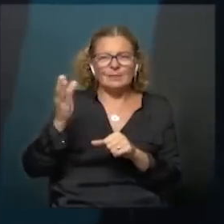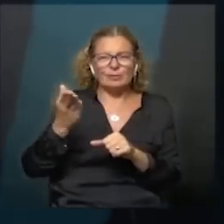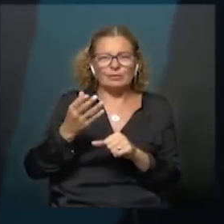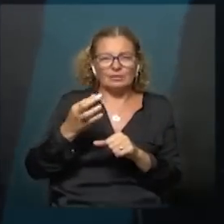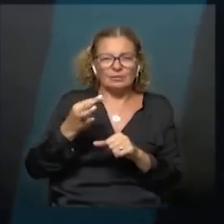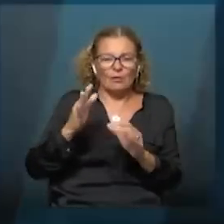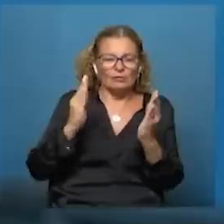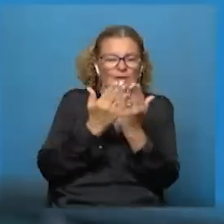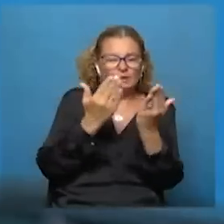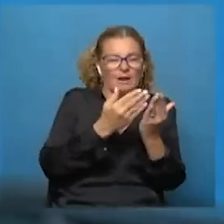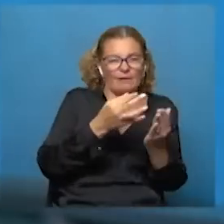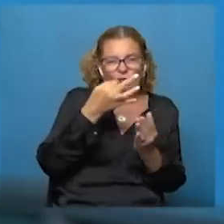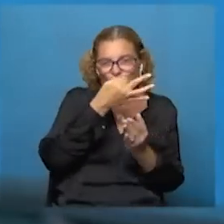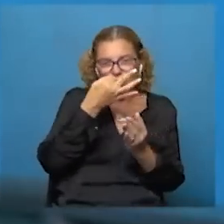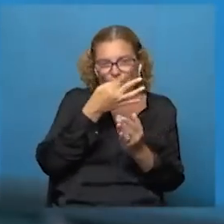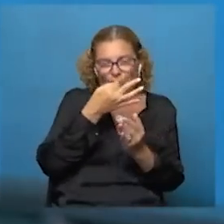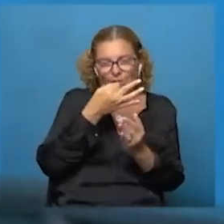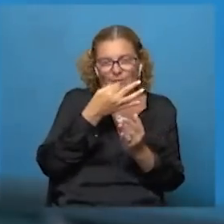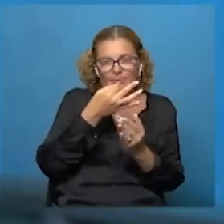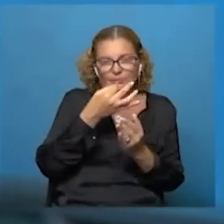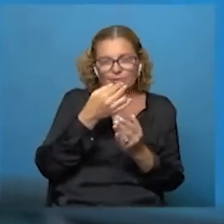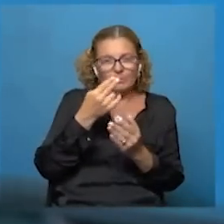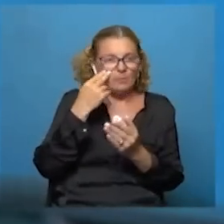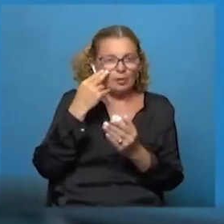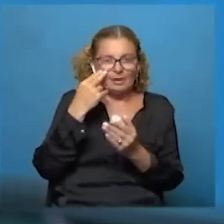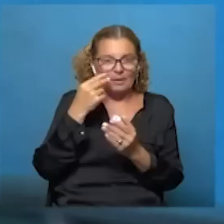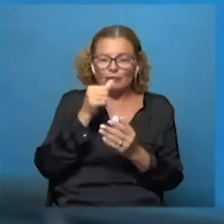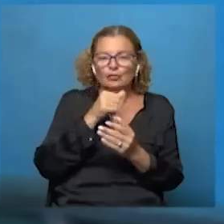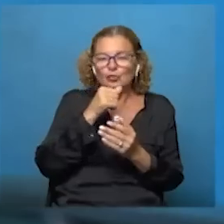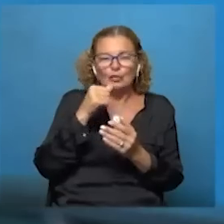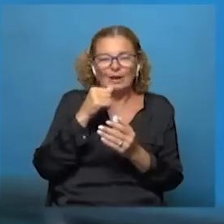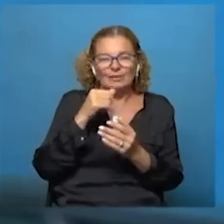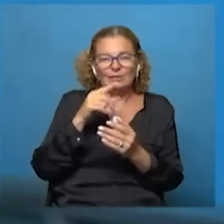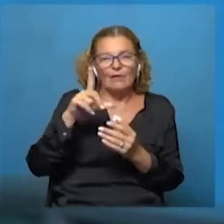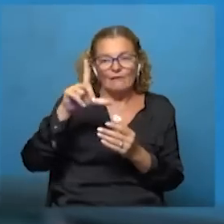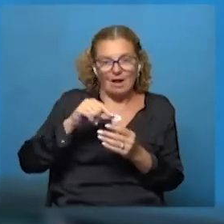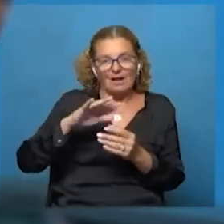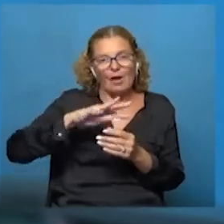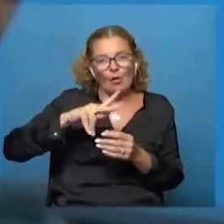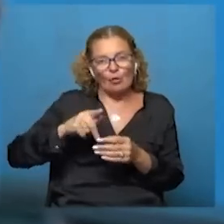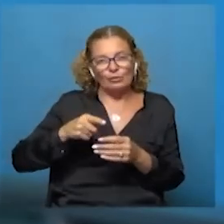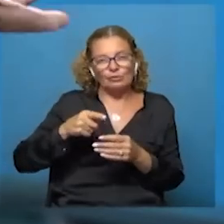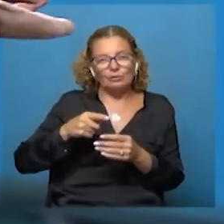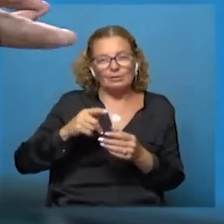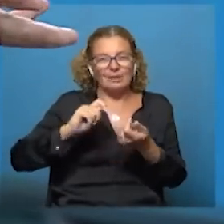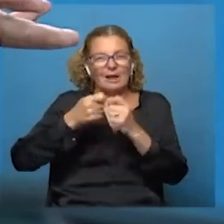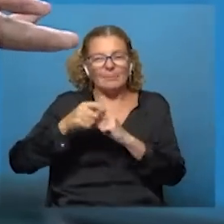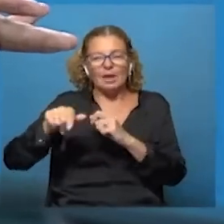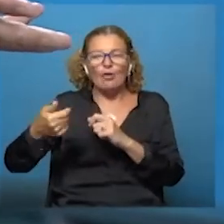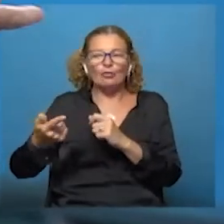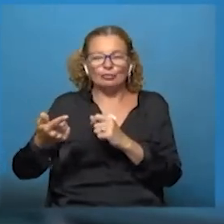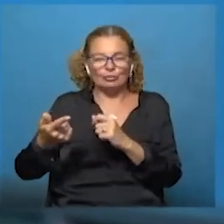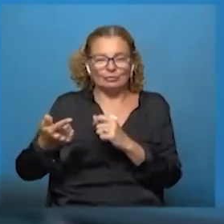las bocas de venta para esta base y no estoy atacando las adicciones Por más que bajan los hurtos eso va a mutar a otra cosa